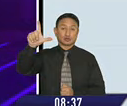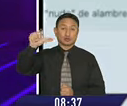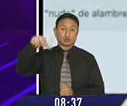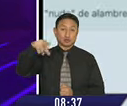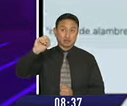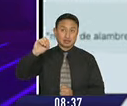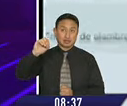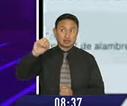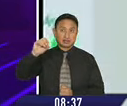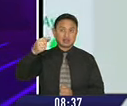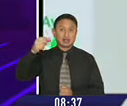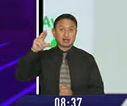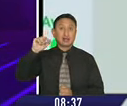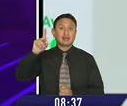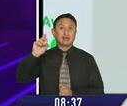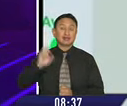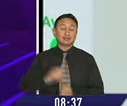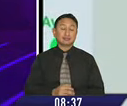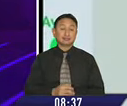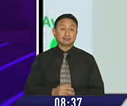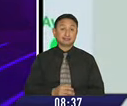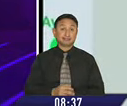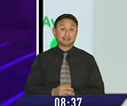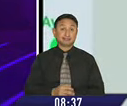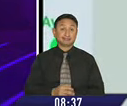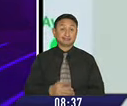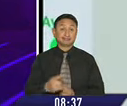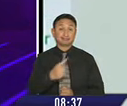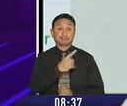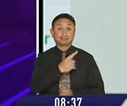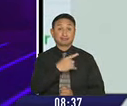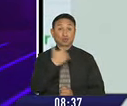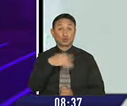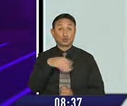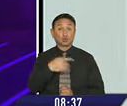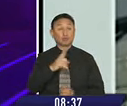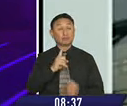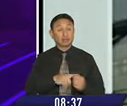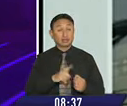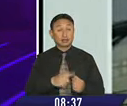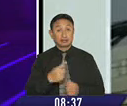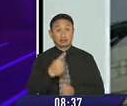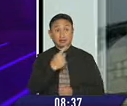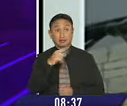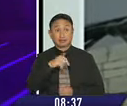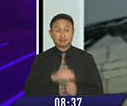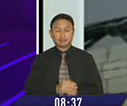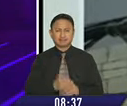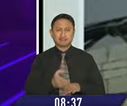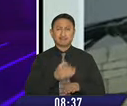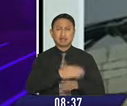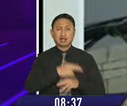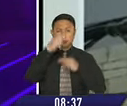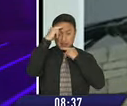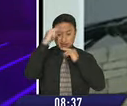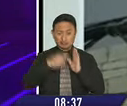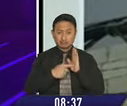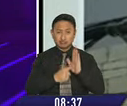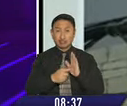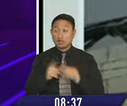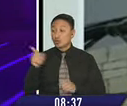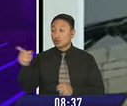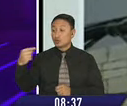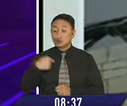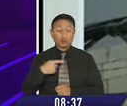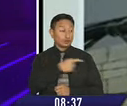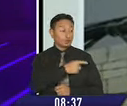la ayuda. Increíble, autoridades. Así está Quito, ¿no? Así está Quito. Ya en el reportaje que hicimos, Juan se tira la pelota a Pedro, Pedro a